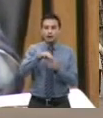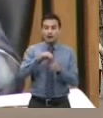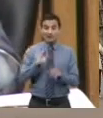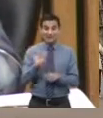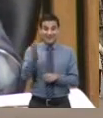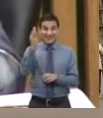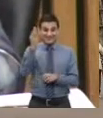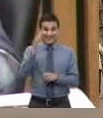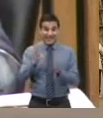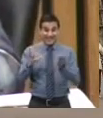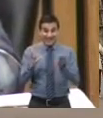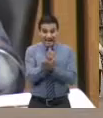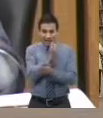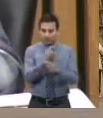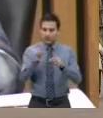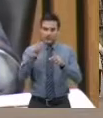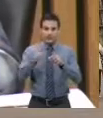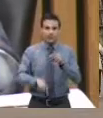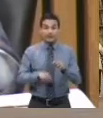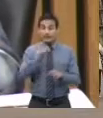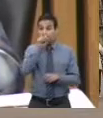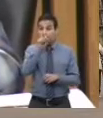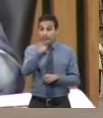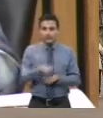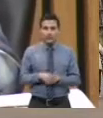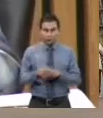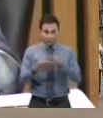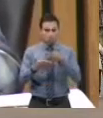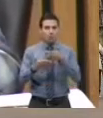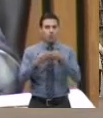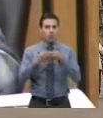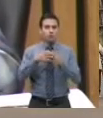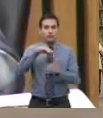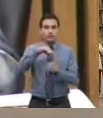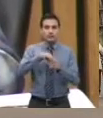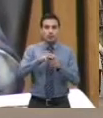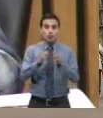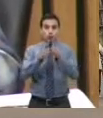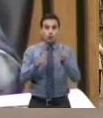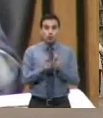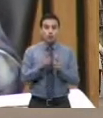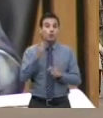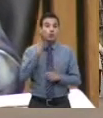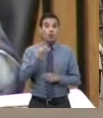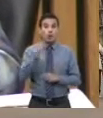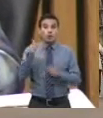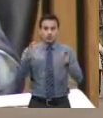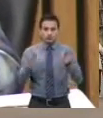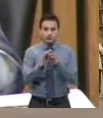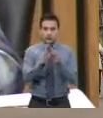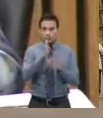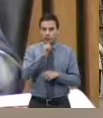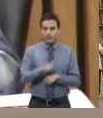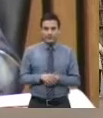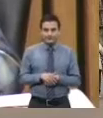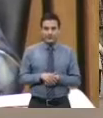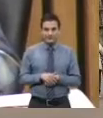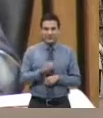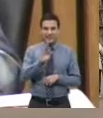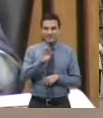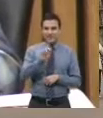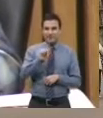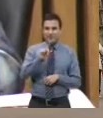obtuvieron los triunfos, que se les prohíba coaligarse en los próximos comicios electorales, que se dé vista a la FEPADE con la conducta ilegal